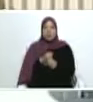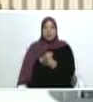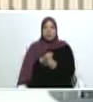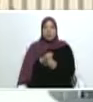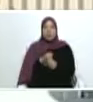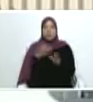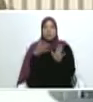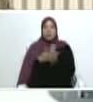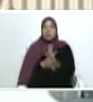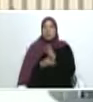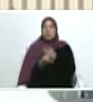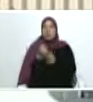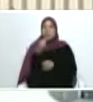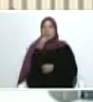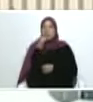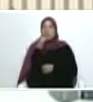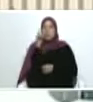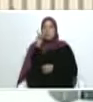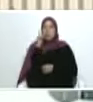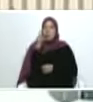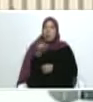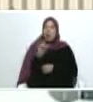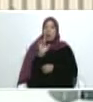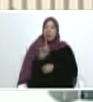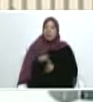con falsos positivos, que los llaman así,